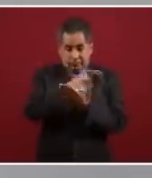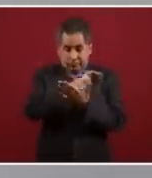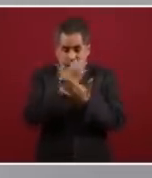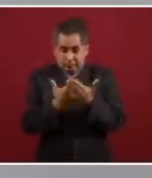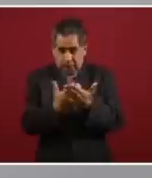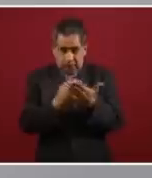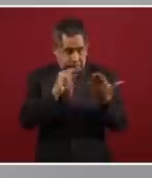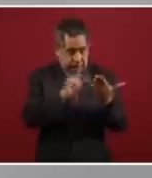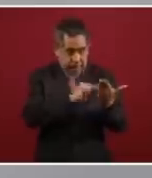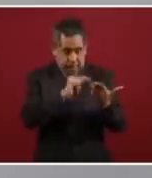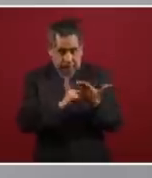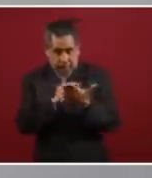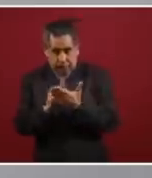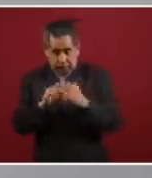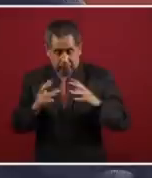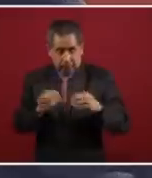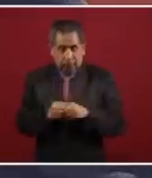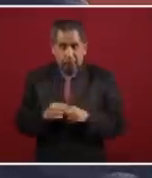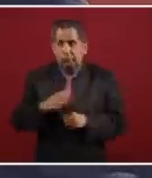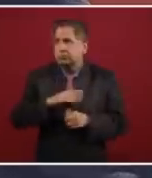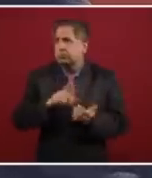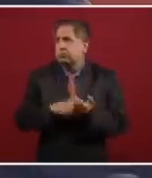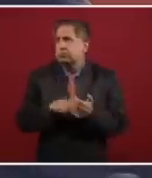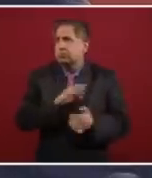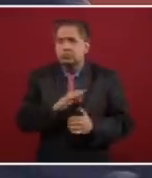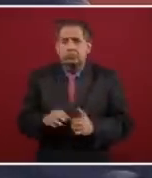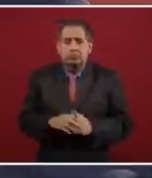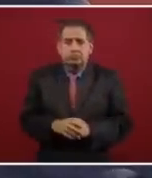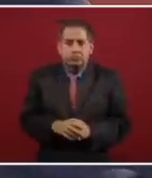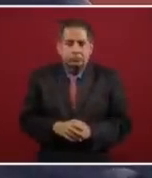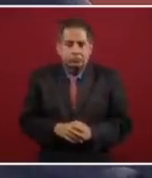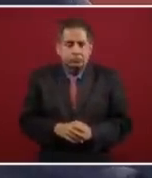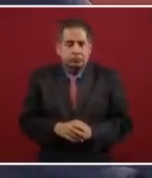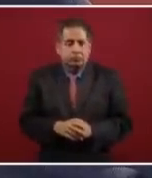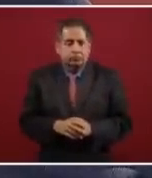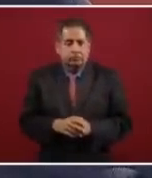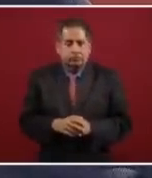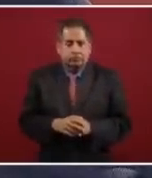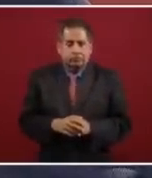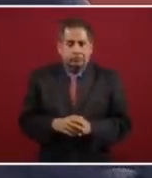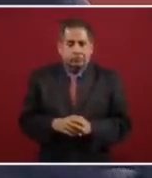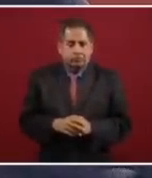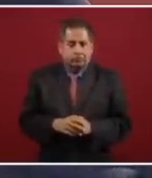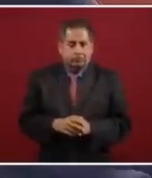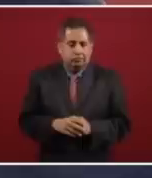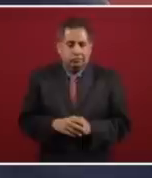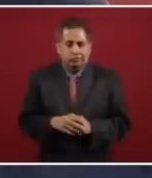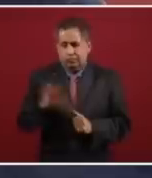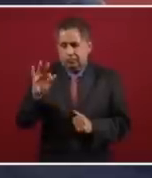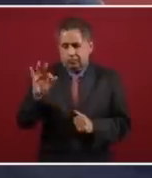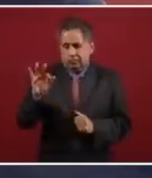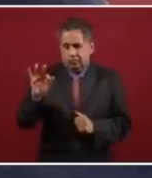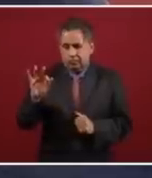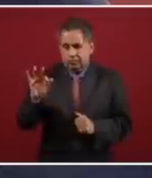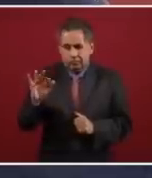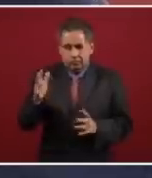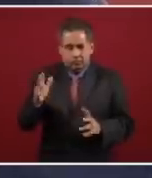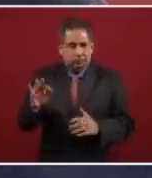hay como 40